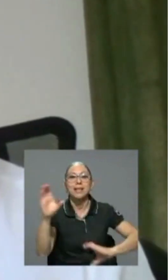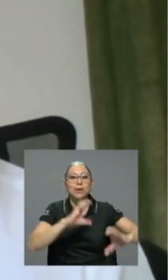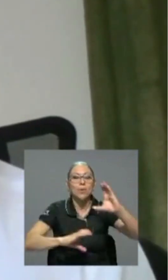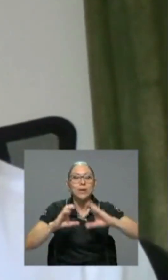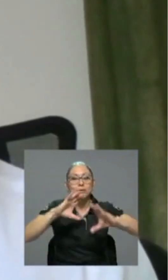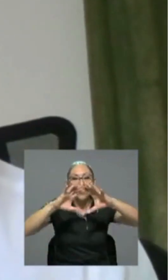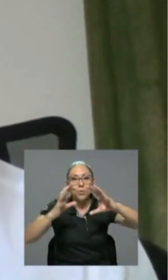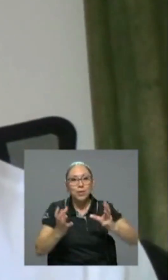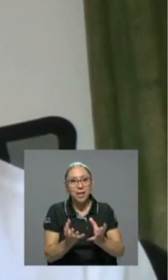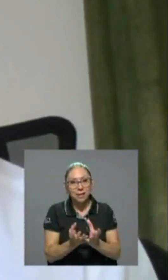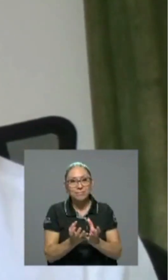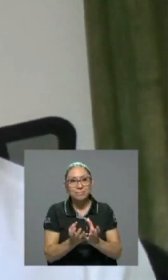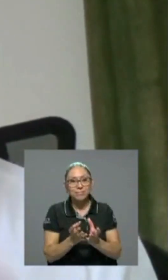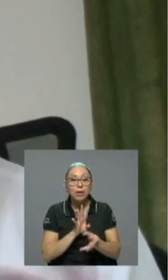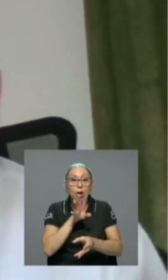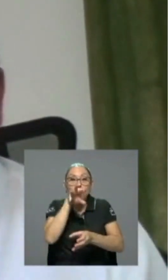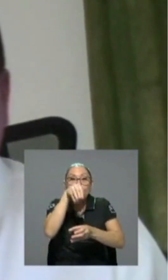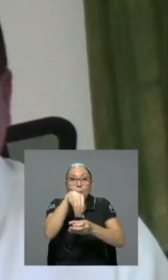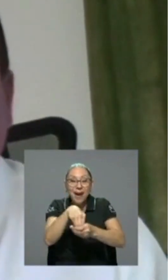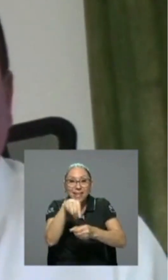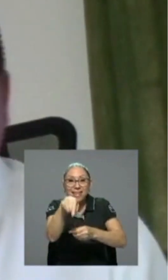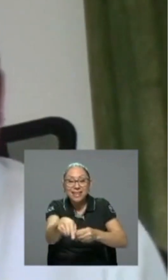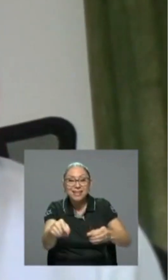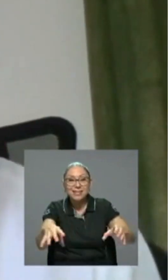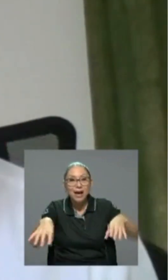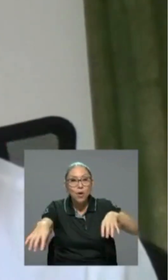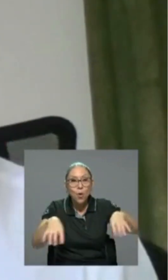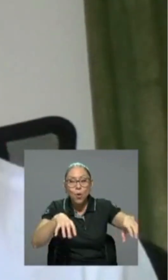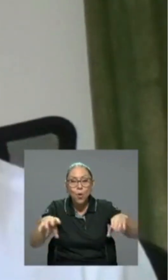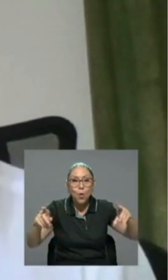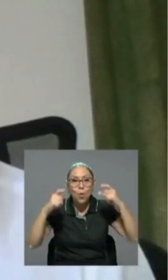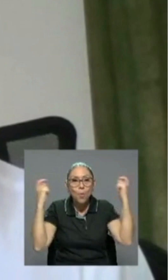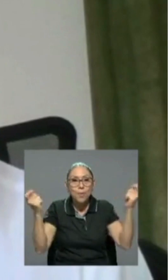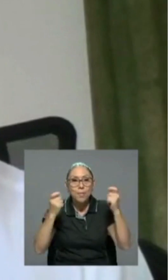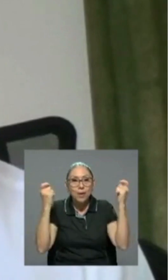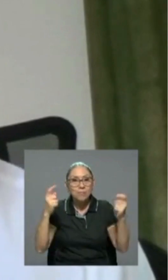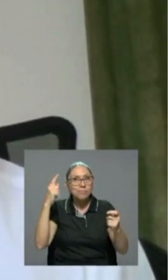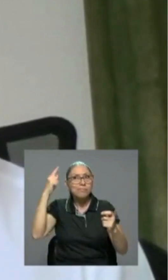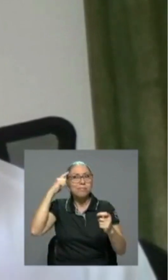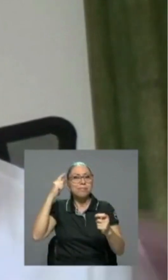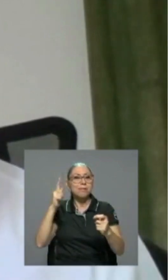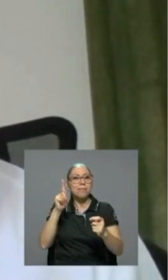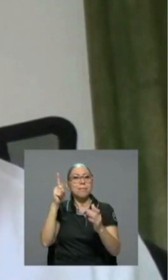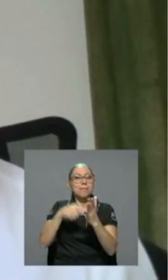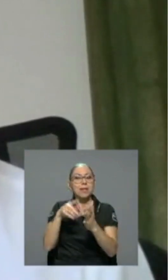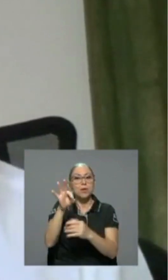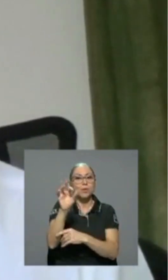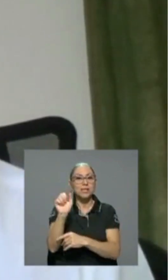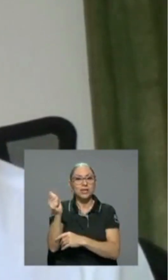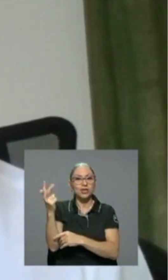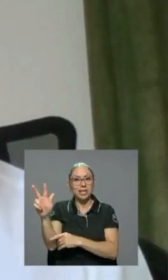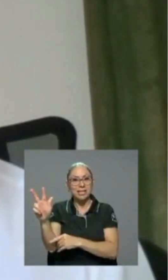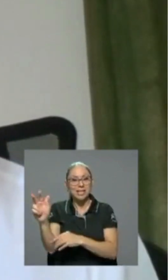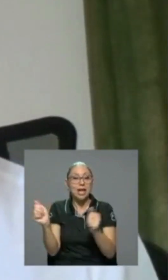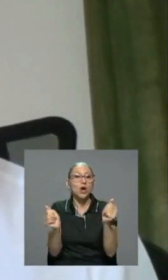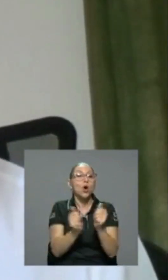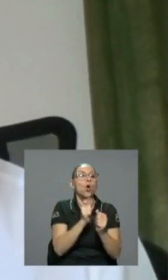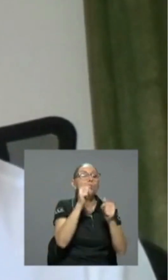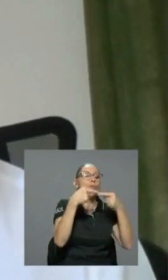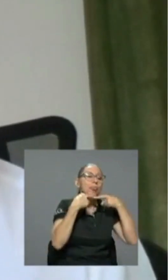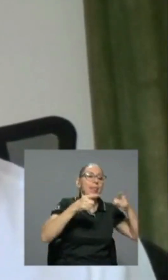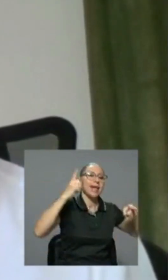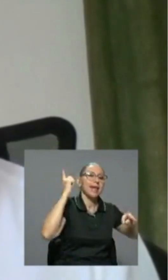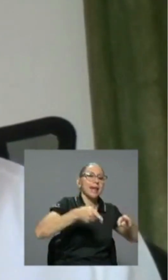esa conmemoración que estaba planteada para 1913, con un decreto de 1912,